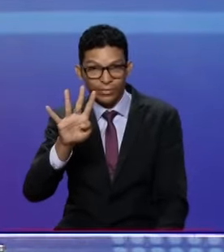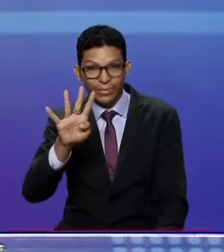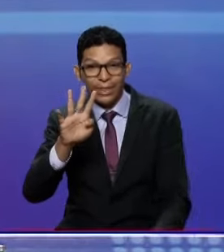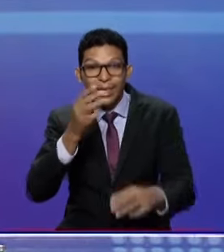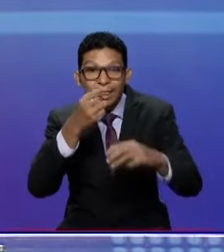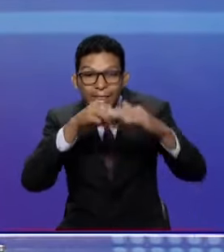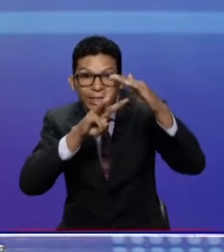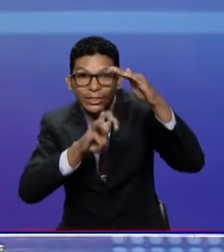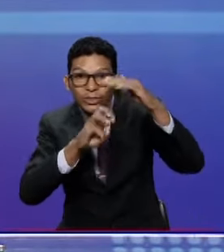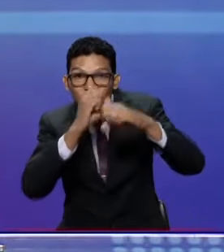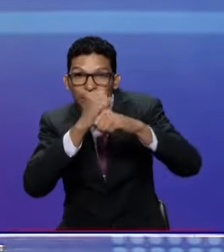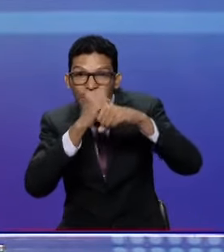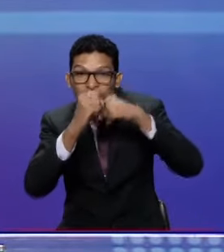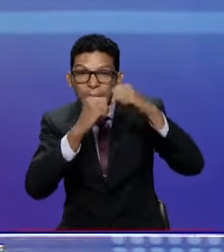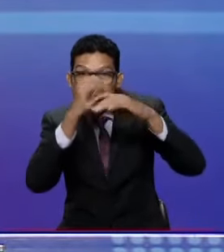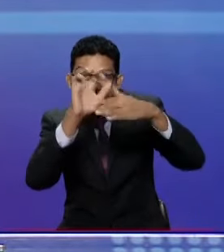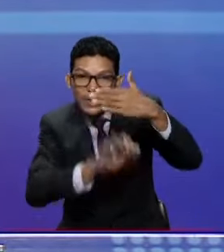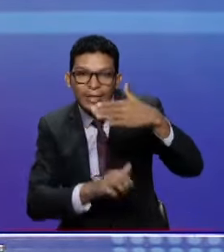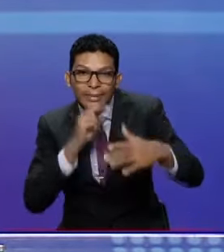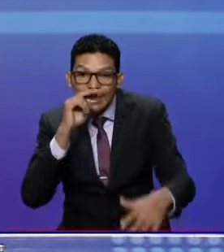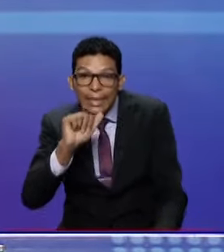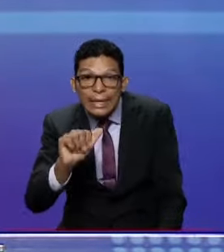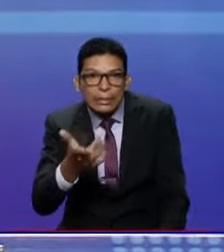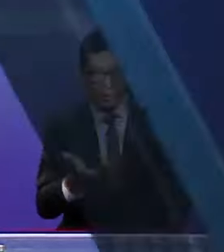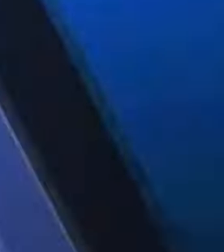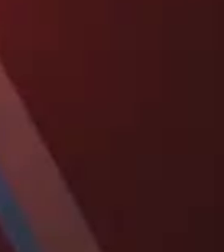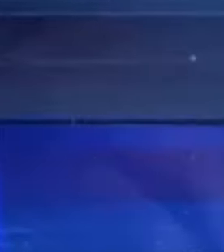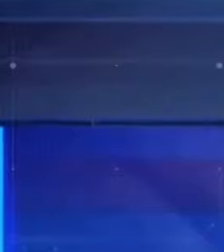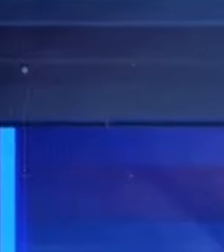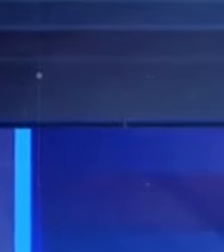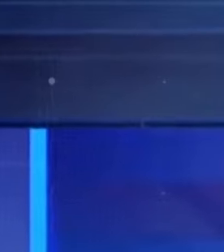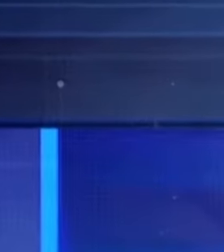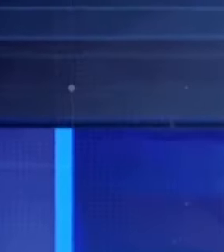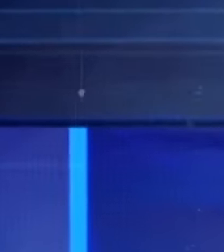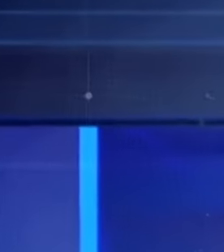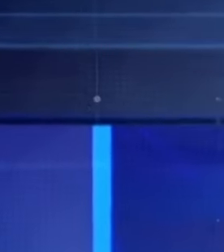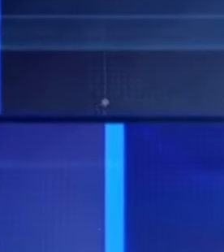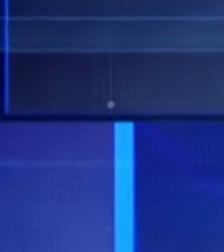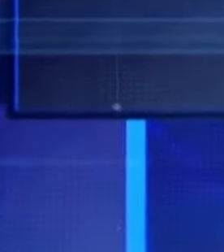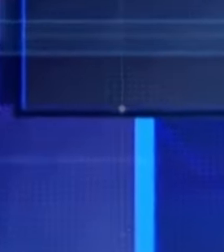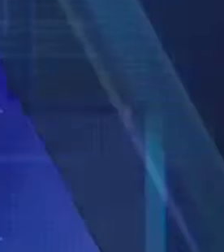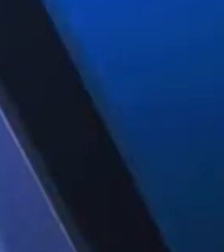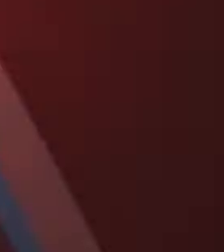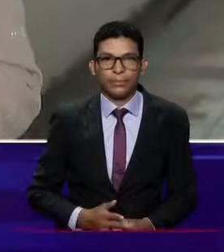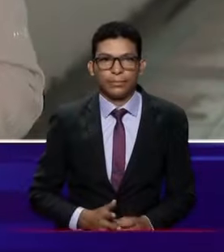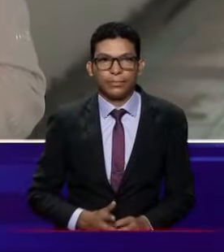capturado. Carmen Alicia Sarmiento Mora, muy buenos días. Carmen, cuéntenos qué fue lo que pasó.